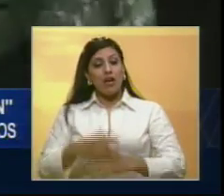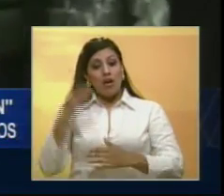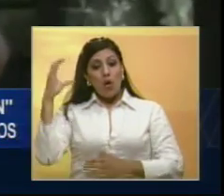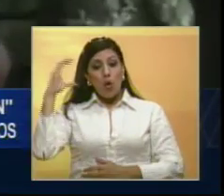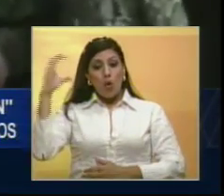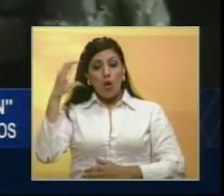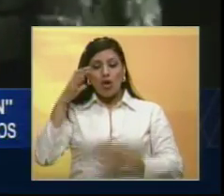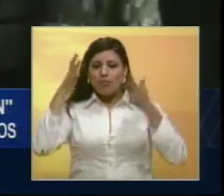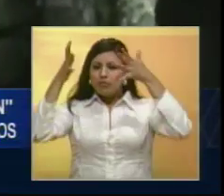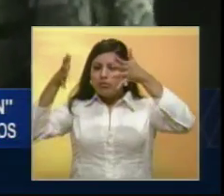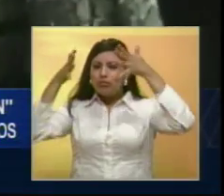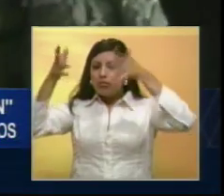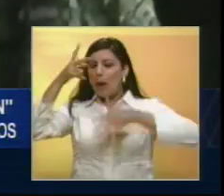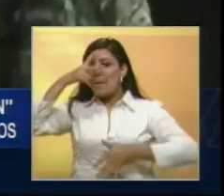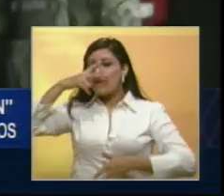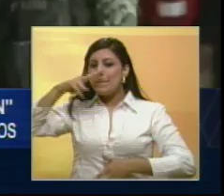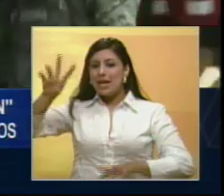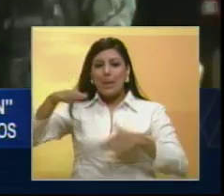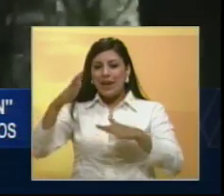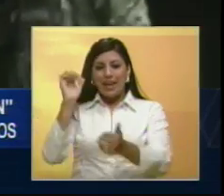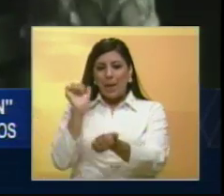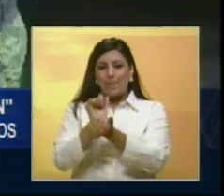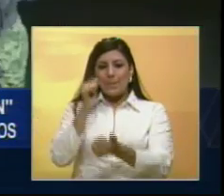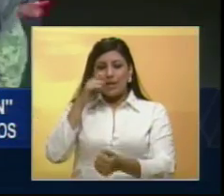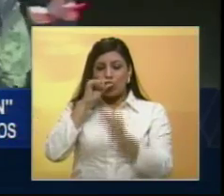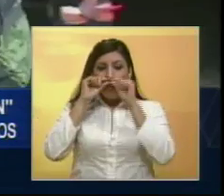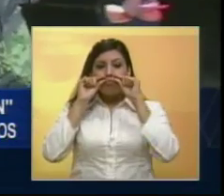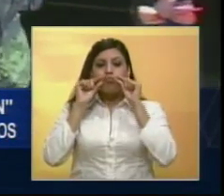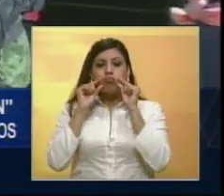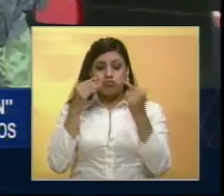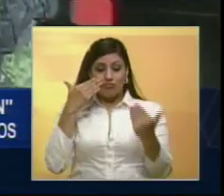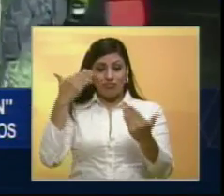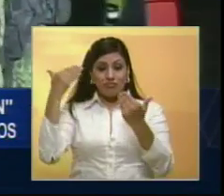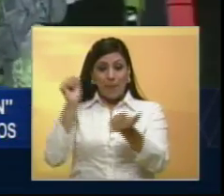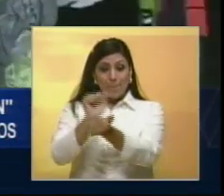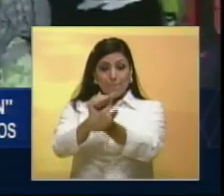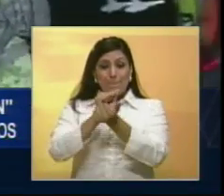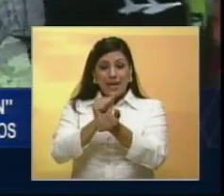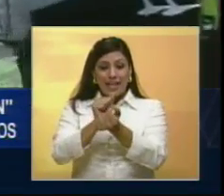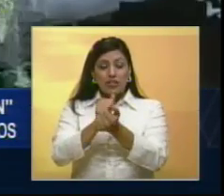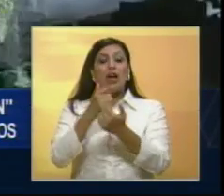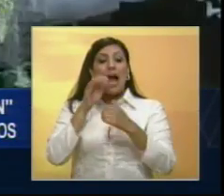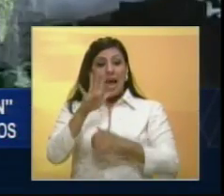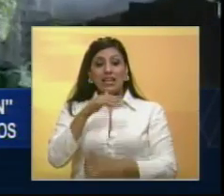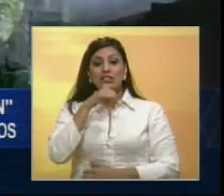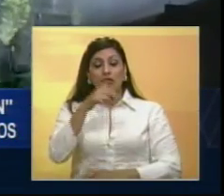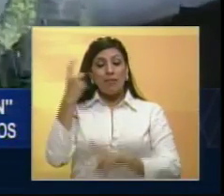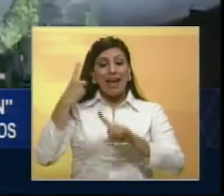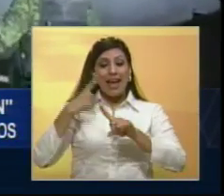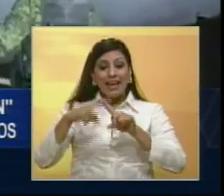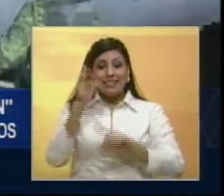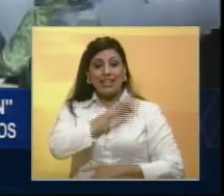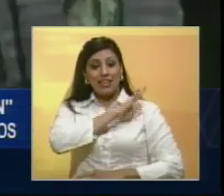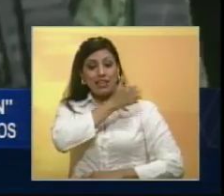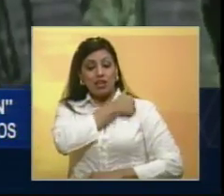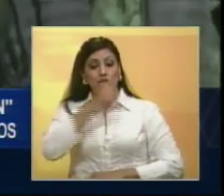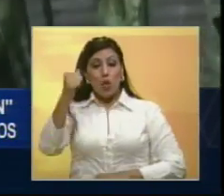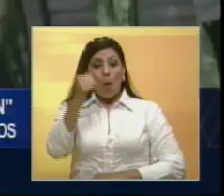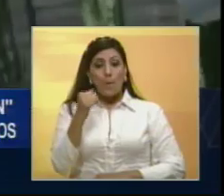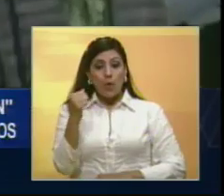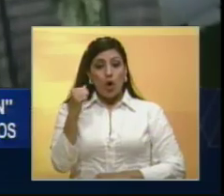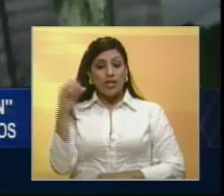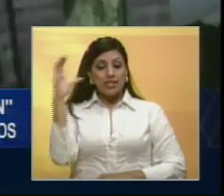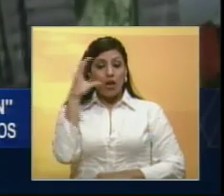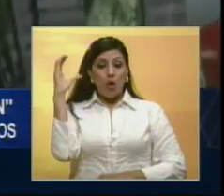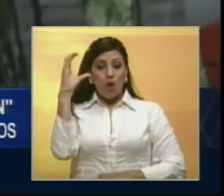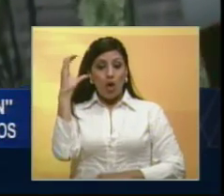Colombia asesoró a México para recapturar al narcotraficante Joaquín El Chapo Guzmán. Así lo informó el exdirector de la Policía Colombiana, Rosso